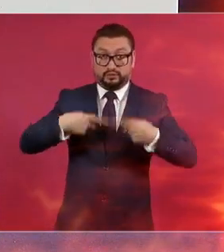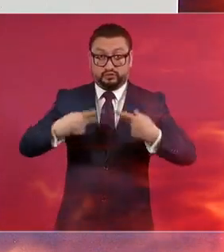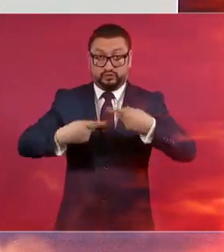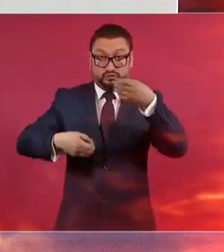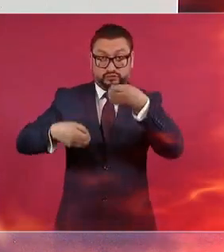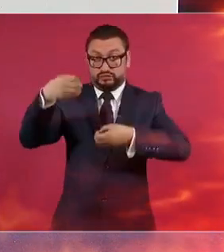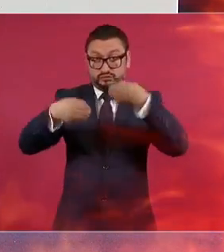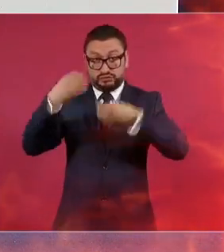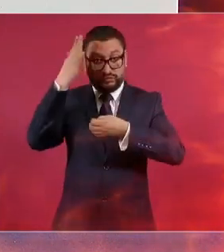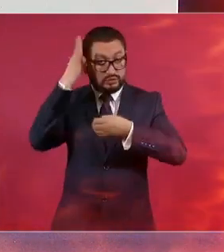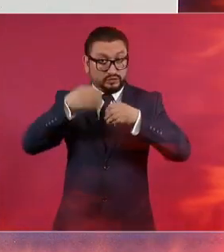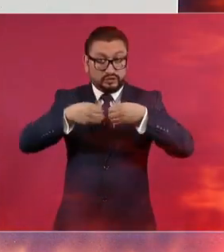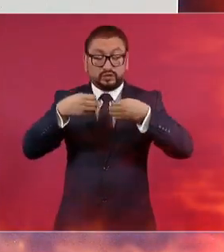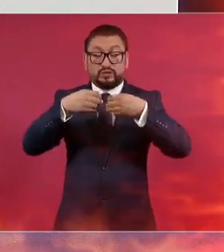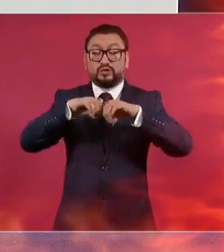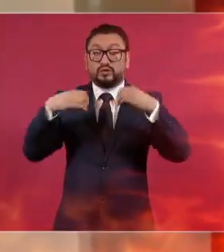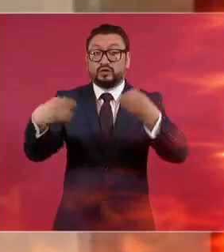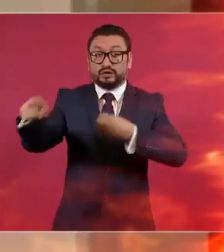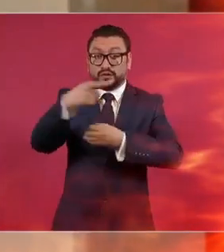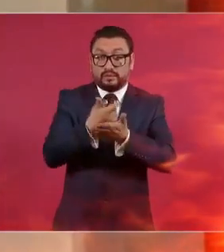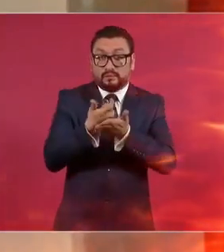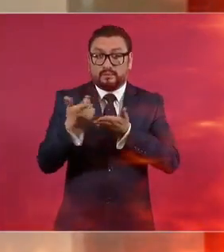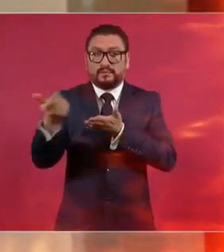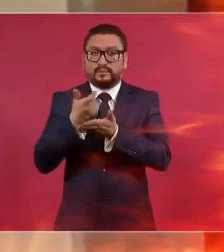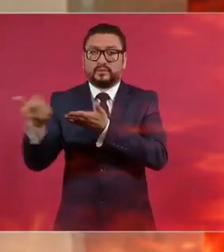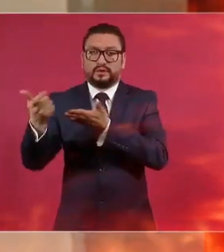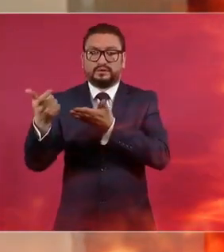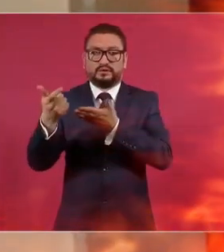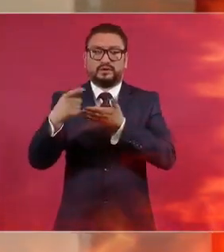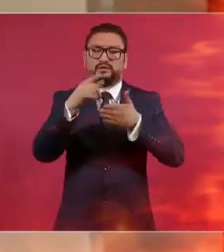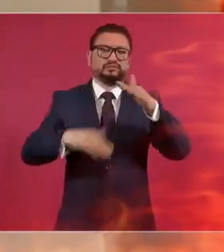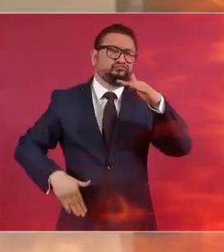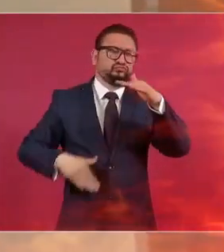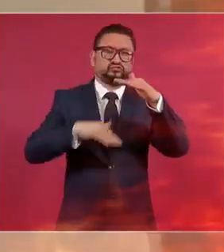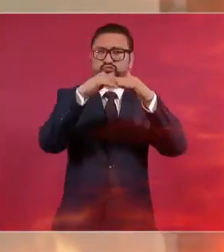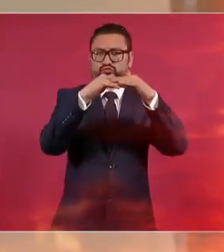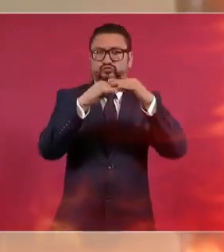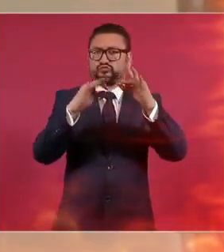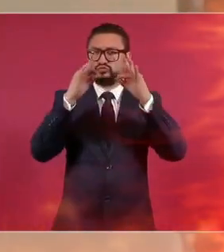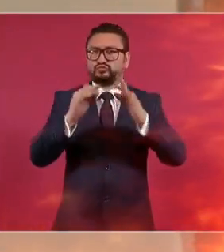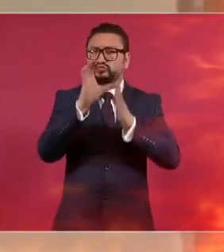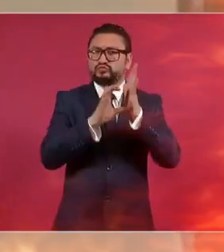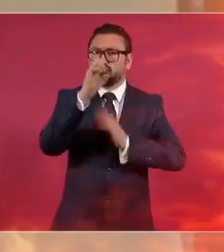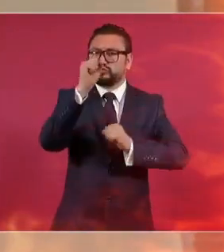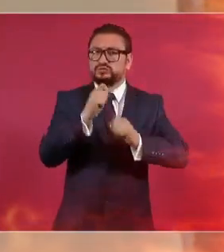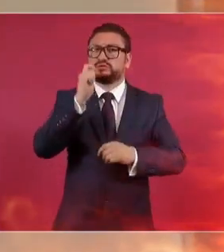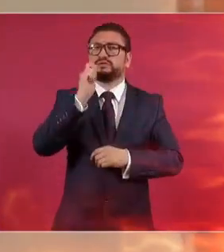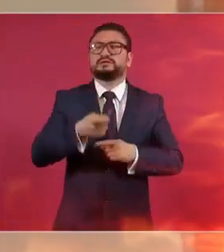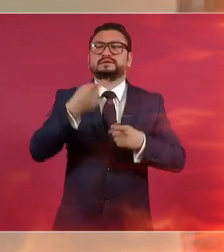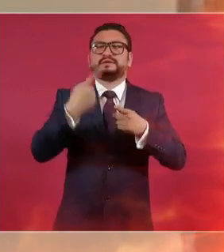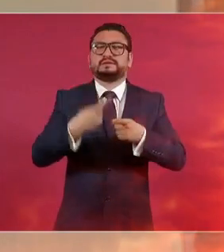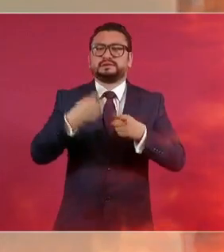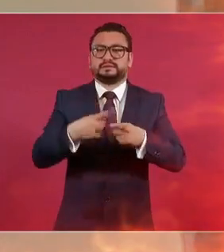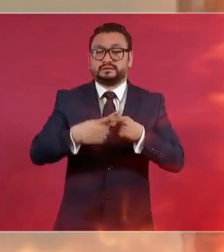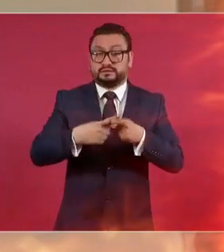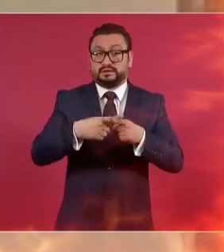los magistrados electorales. Esto es lo que pretenden hacer, una chaqueta mental que, pues bueno, la gente que no está de acuerdo con